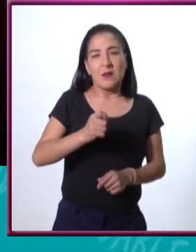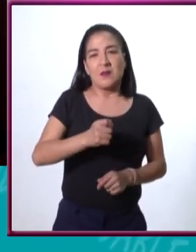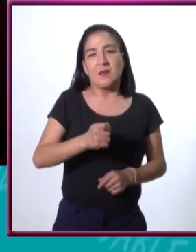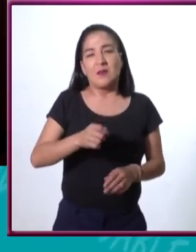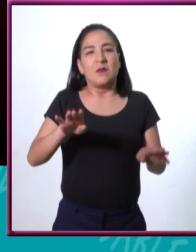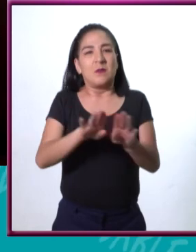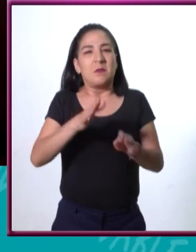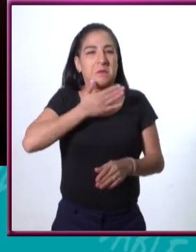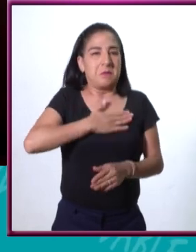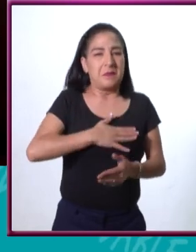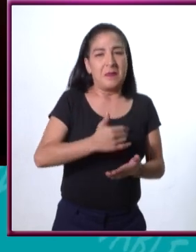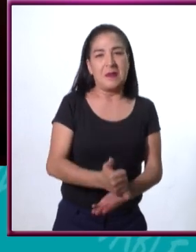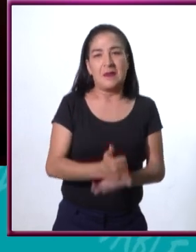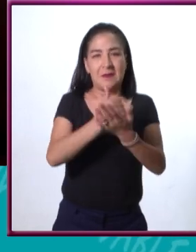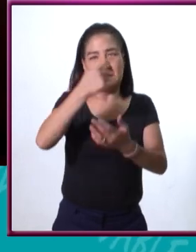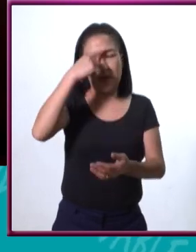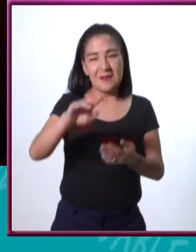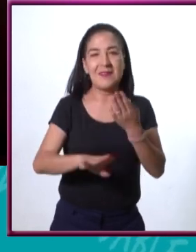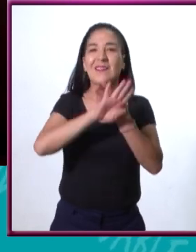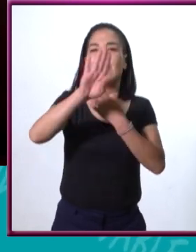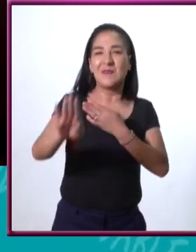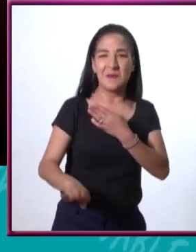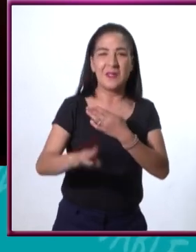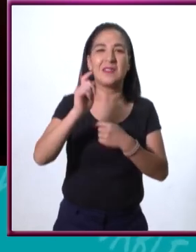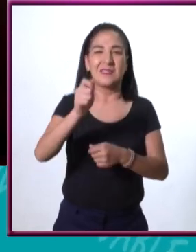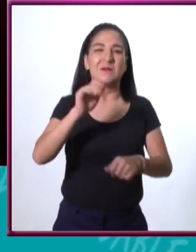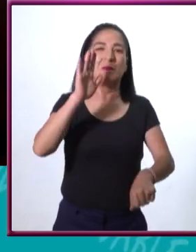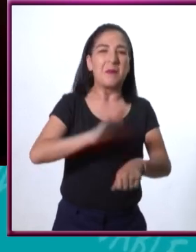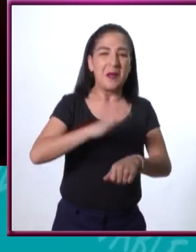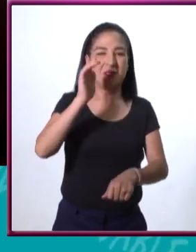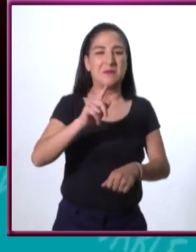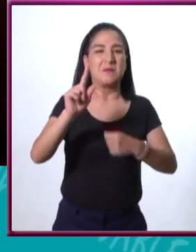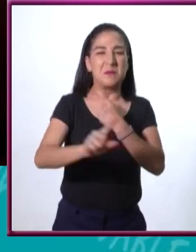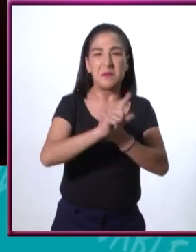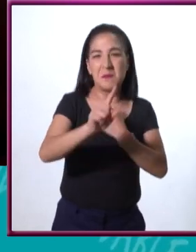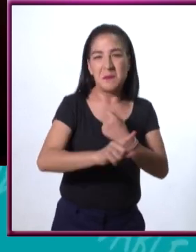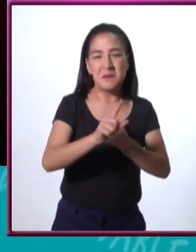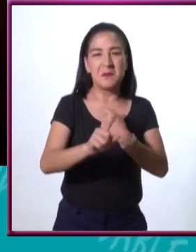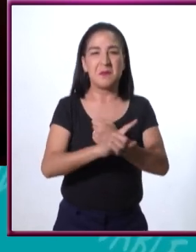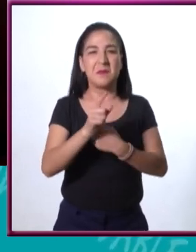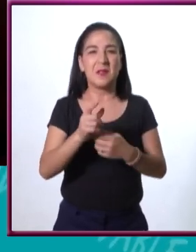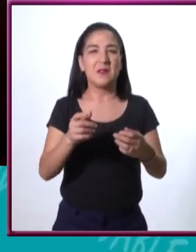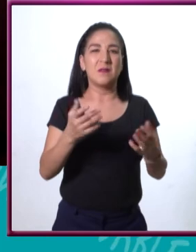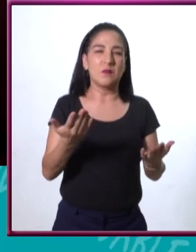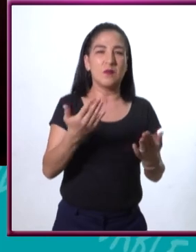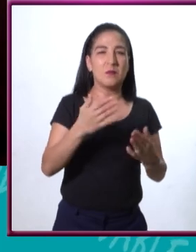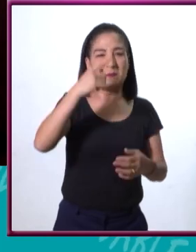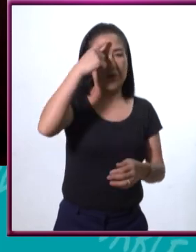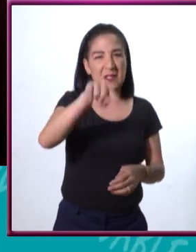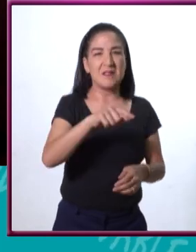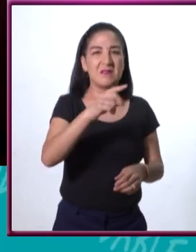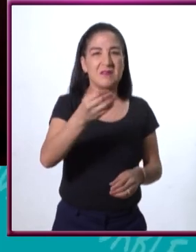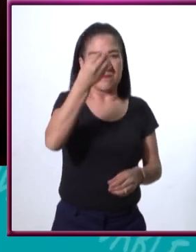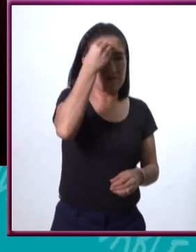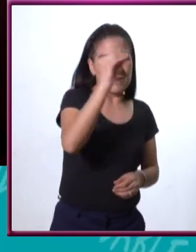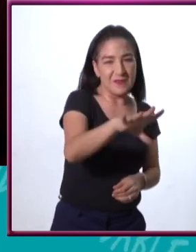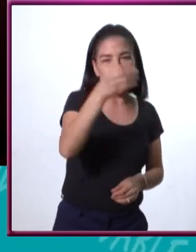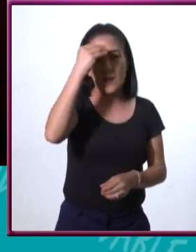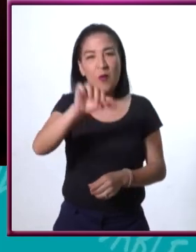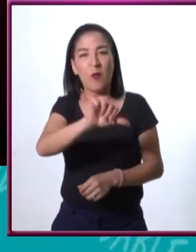nos ayuda a evitar que existan más actos que atentan contra otra persona o